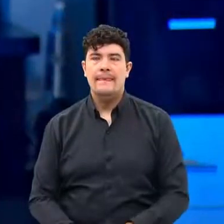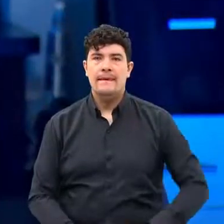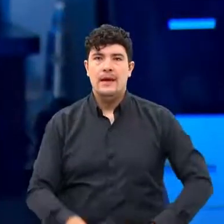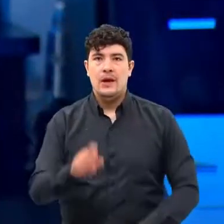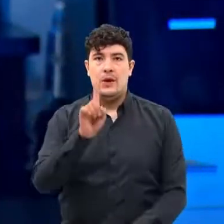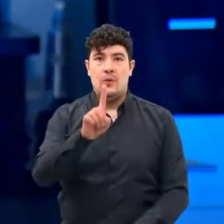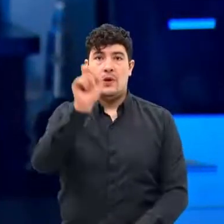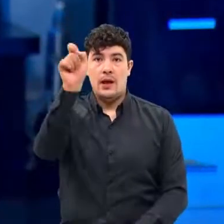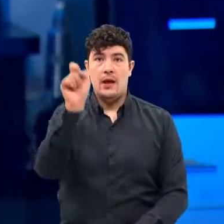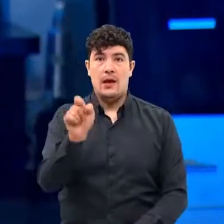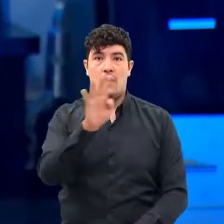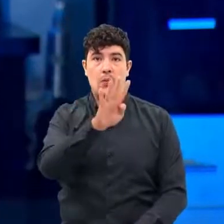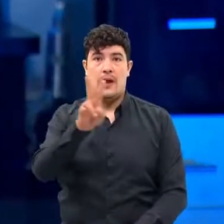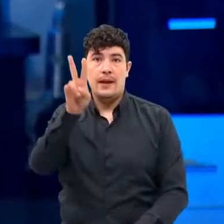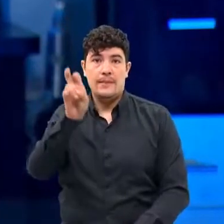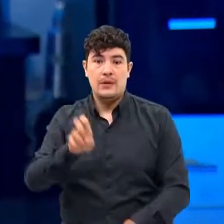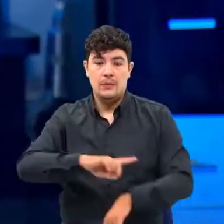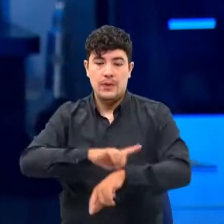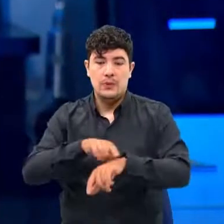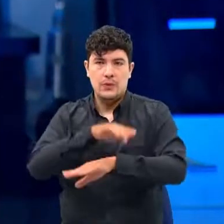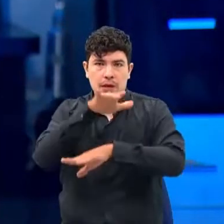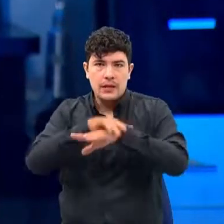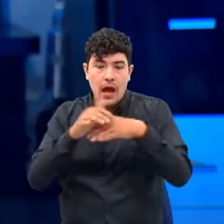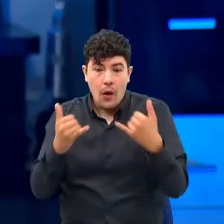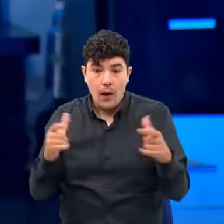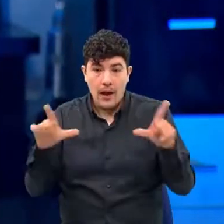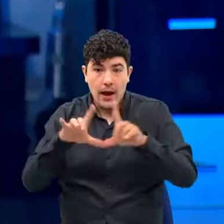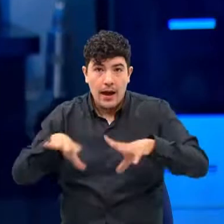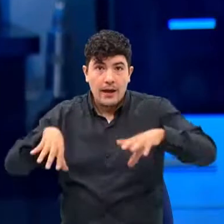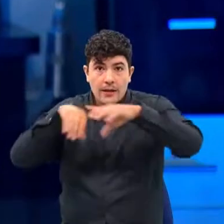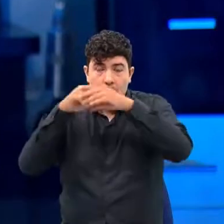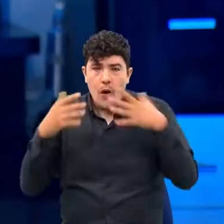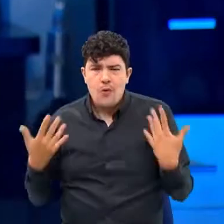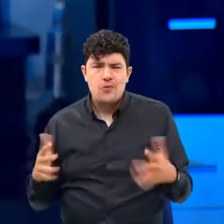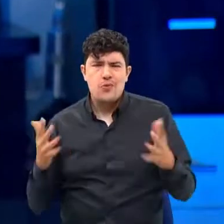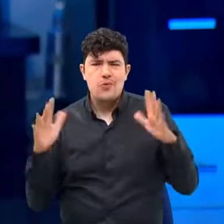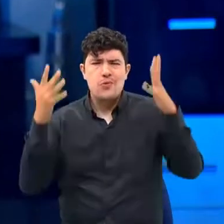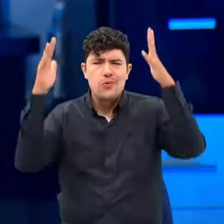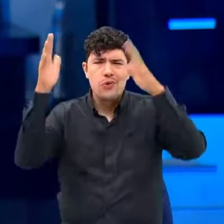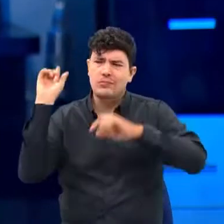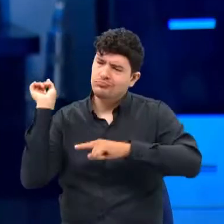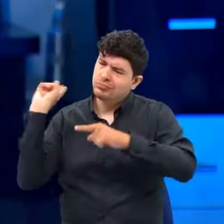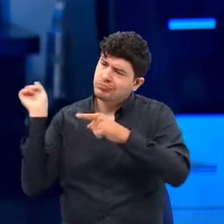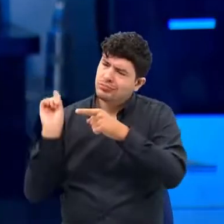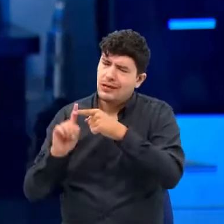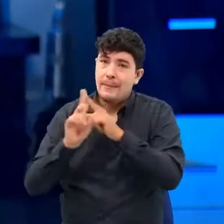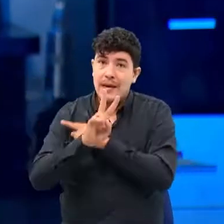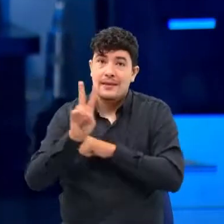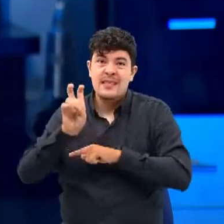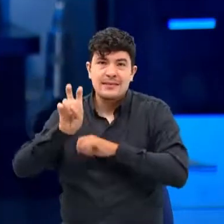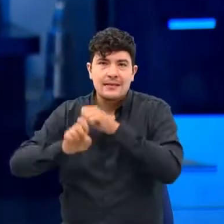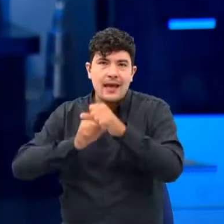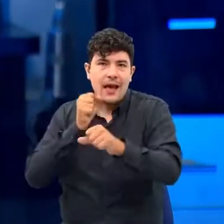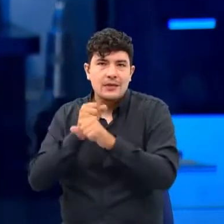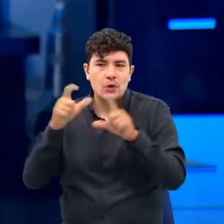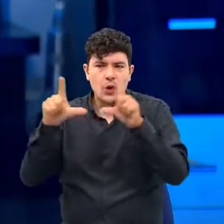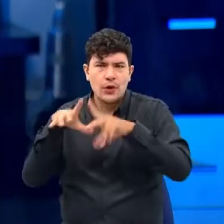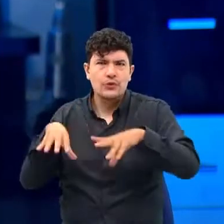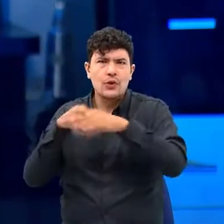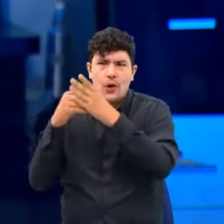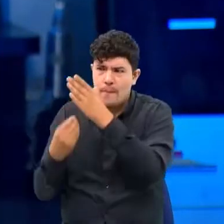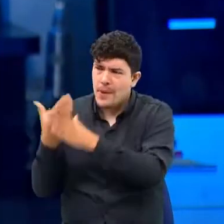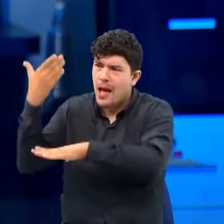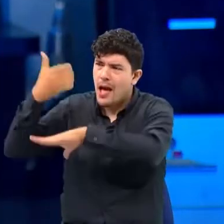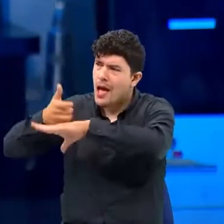1:47 minutos de la tarde. Y hoy en el Canal TRO estamos de celebración, pues ya son 27 años más cerca de las comunidades, más cerca de los habitantes